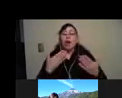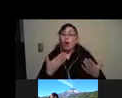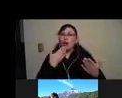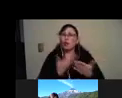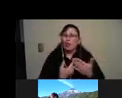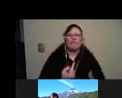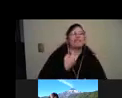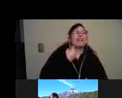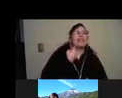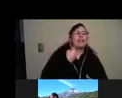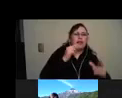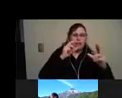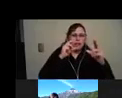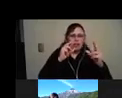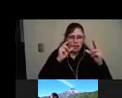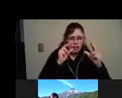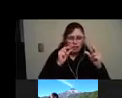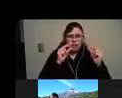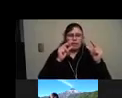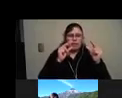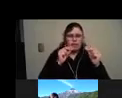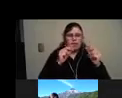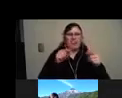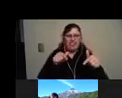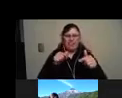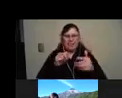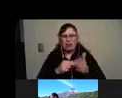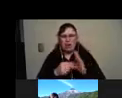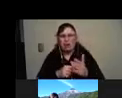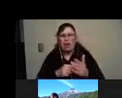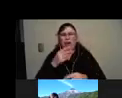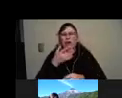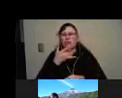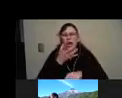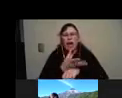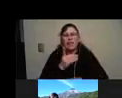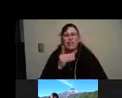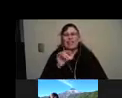se ven manifestados a través de distonías musculares, ¿cierto?